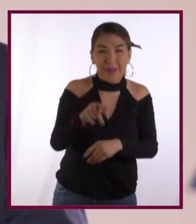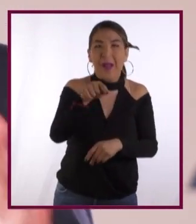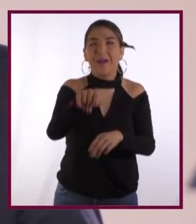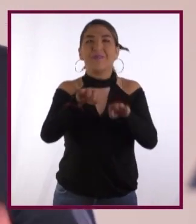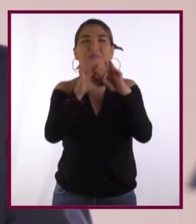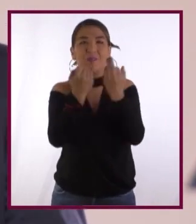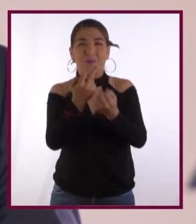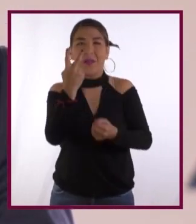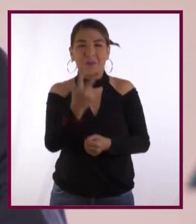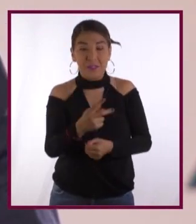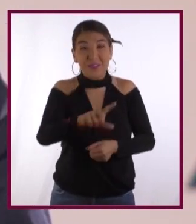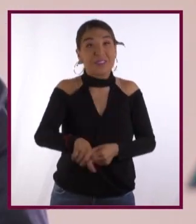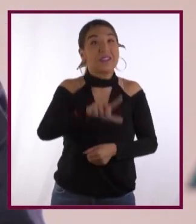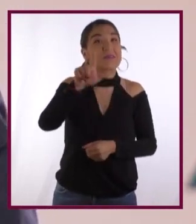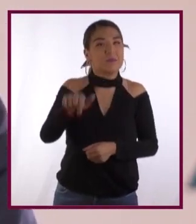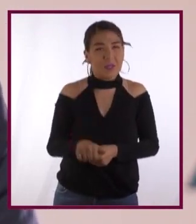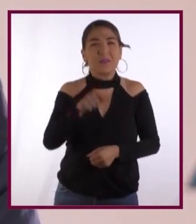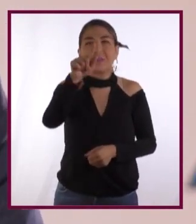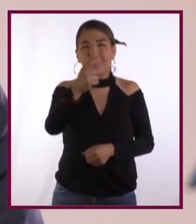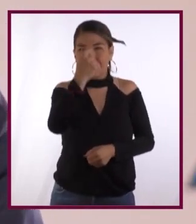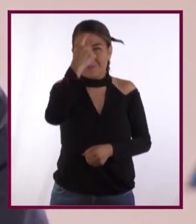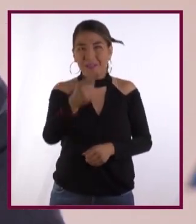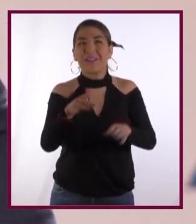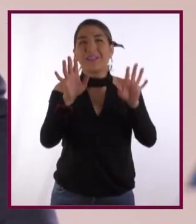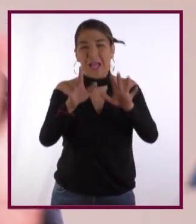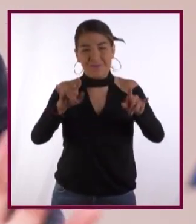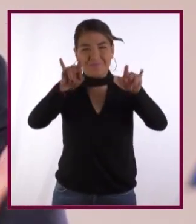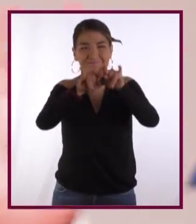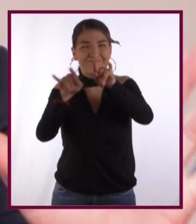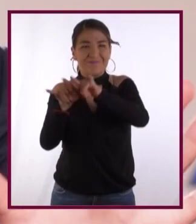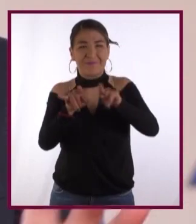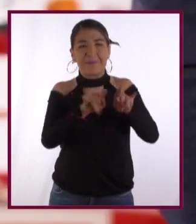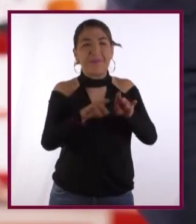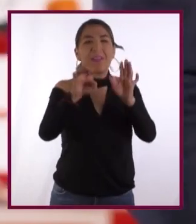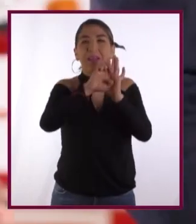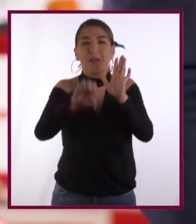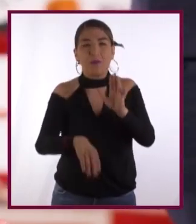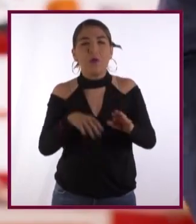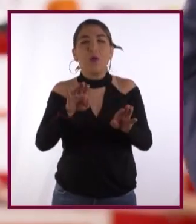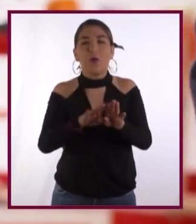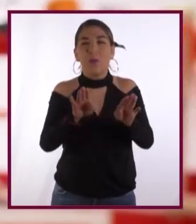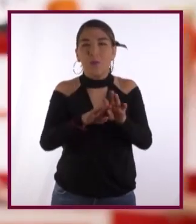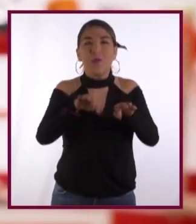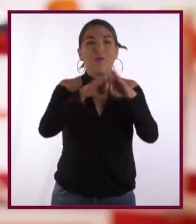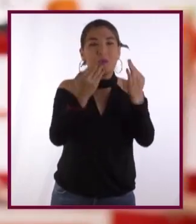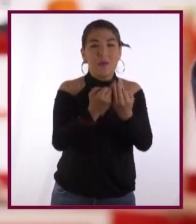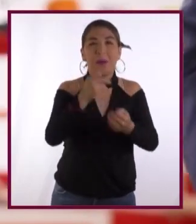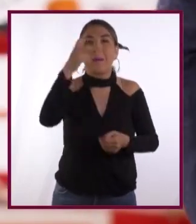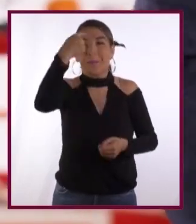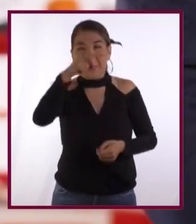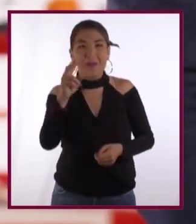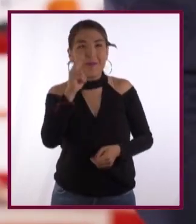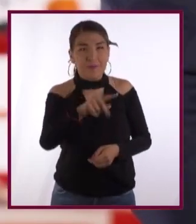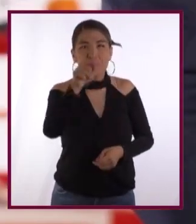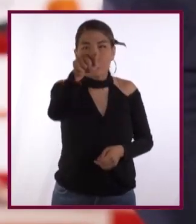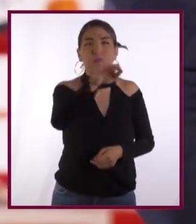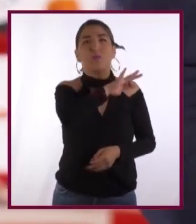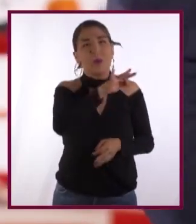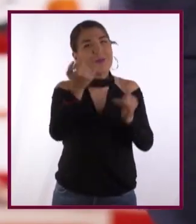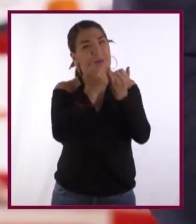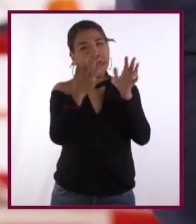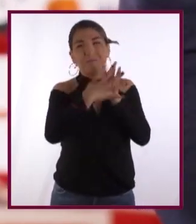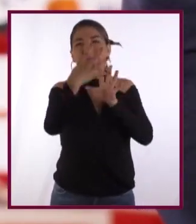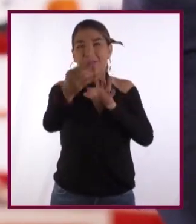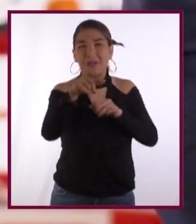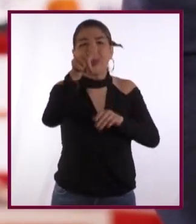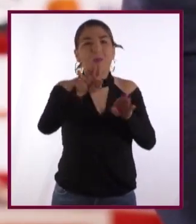pueden formar con estas dos piezas y posteriormente crearemos una teselación. Lo que haremos será crear unas cuantas piezas, no solo para que